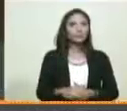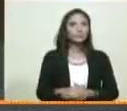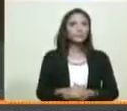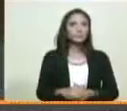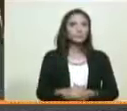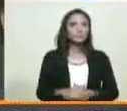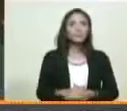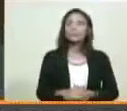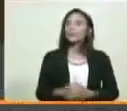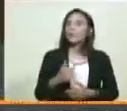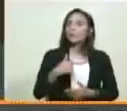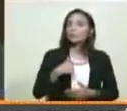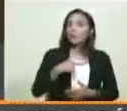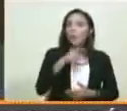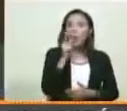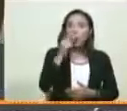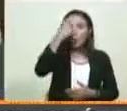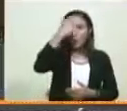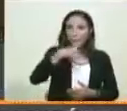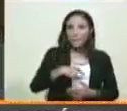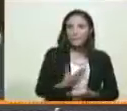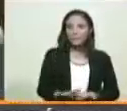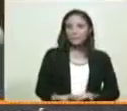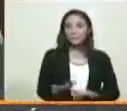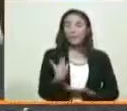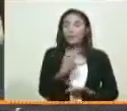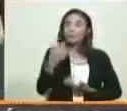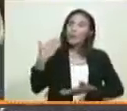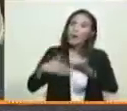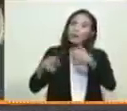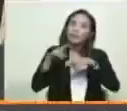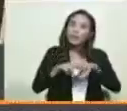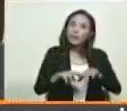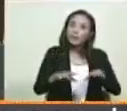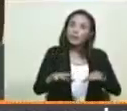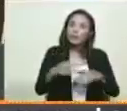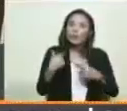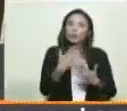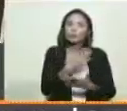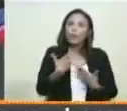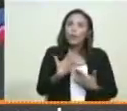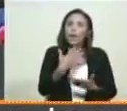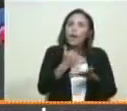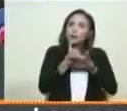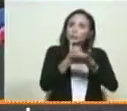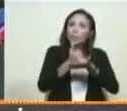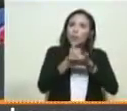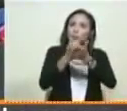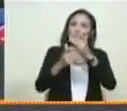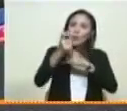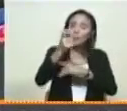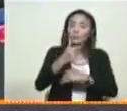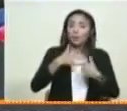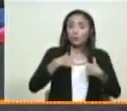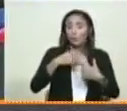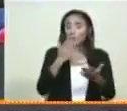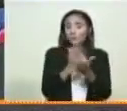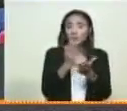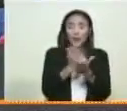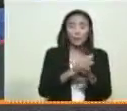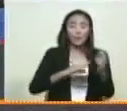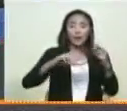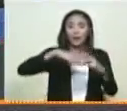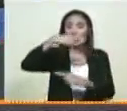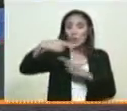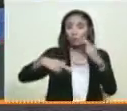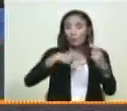es un hombre que desde niño ha dado su vida por una causa revolucionaria.